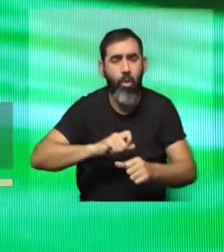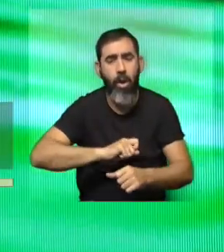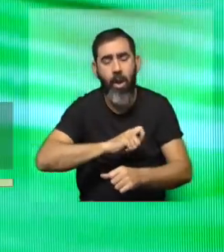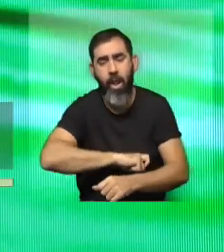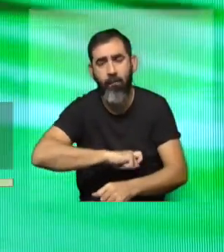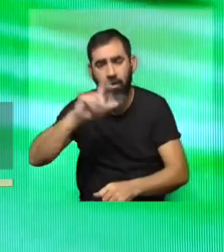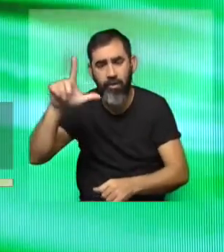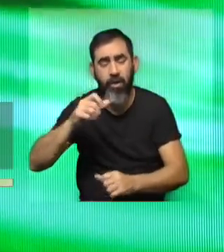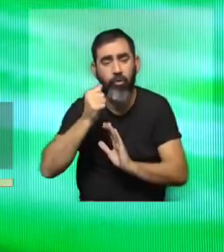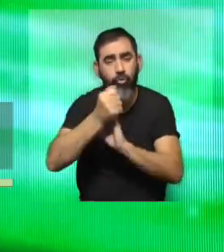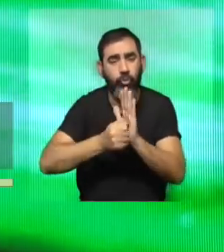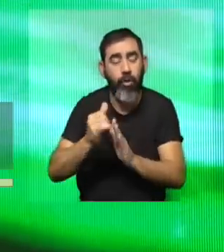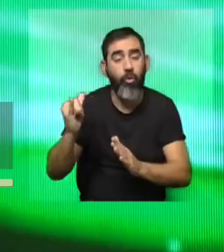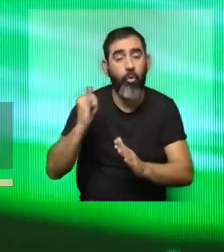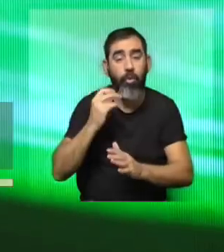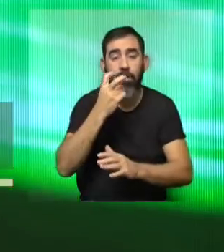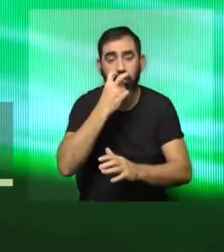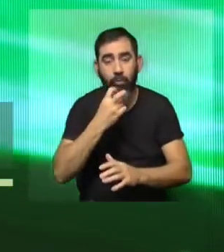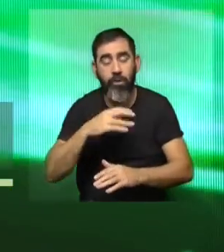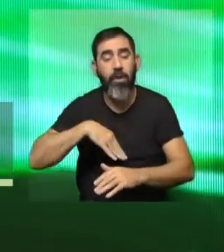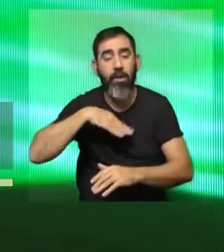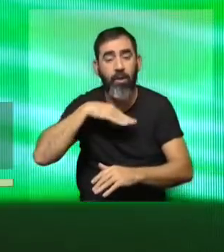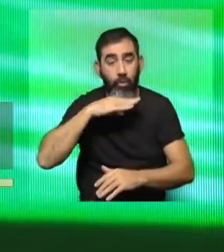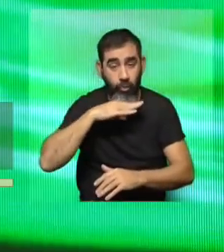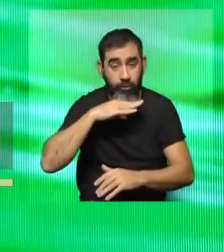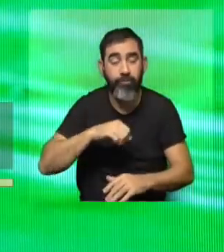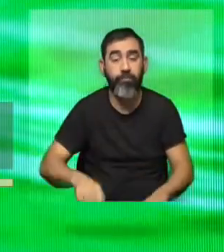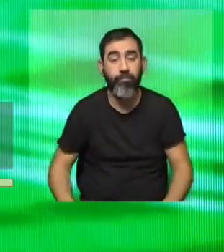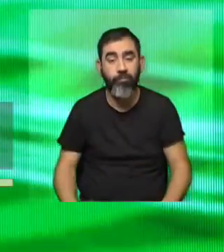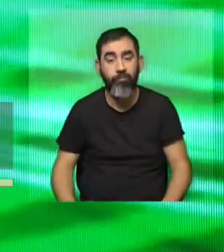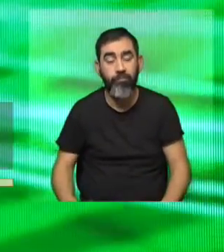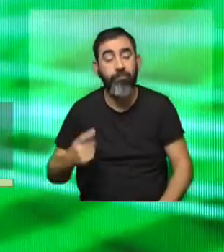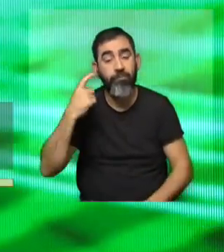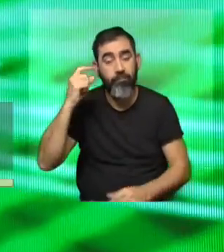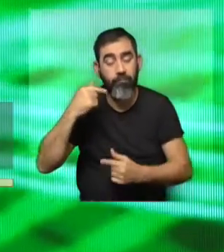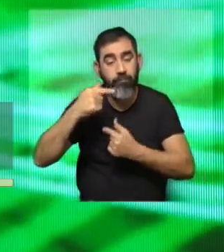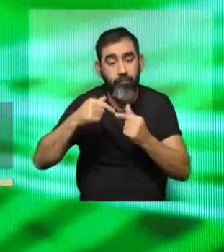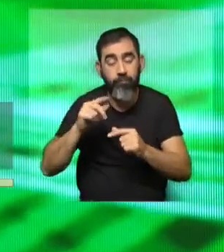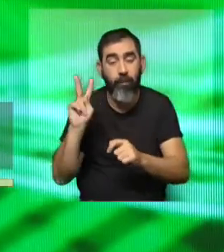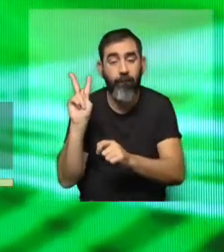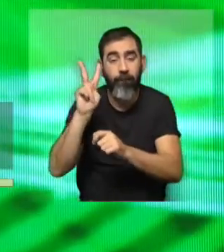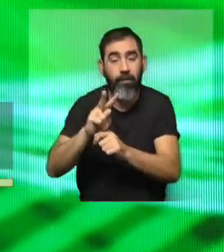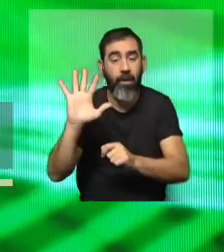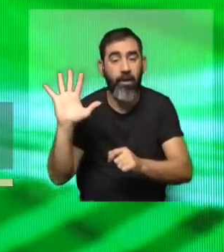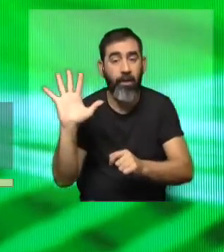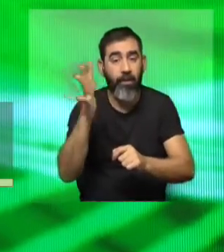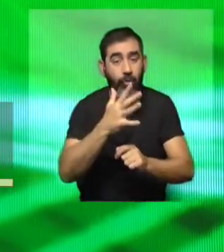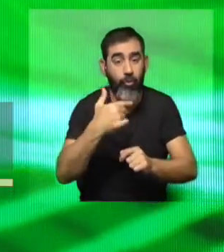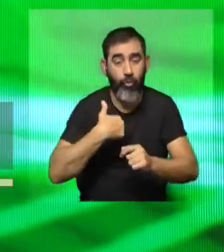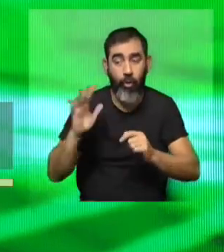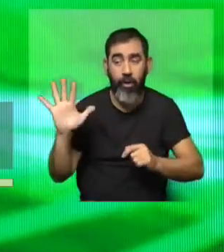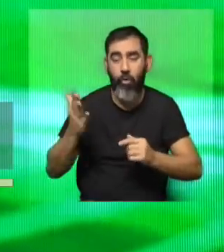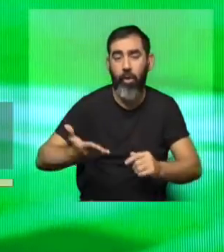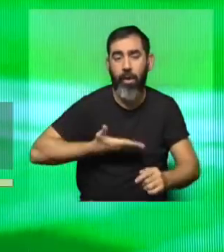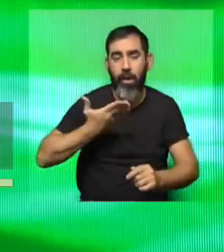en Soriano en colonia San José canelones Este sí mi idea es siempre la gente del interior nosotros el interior siempre